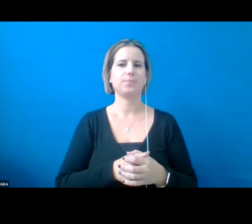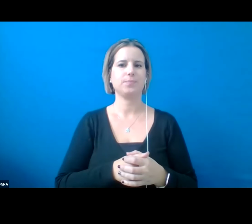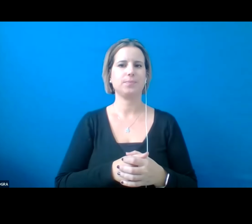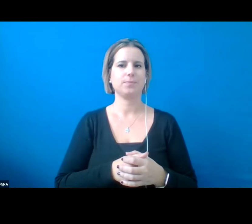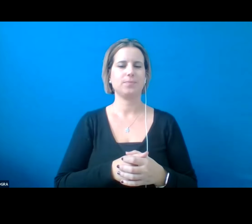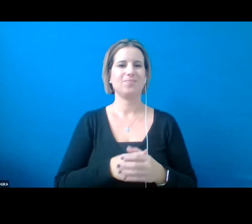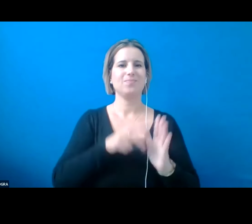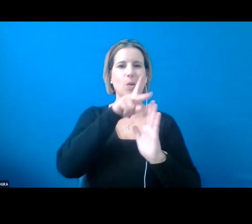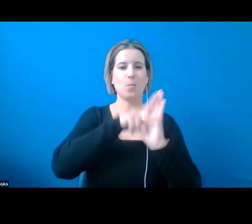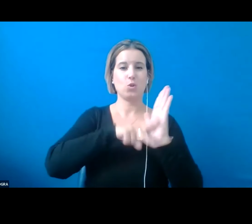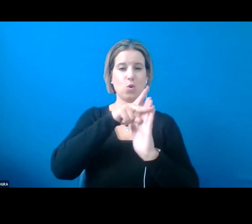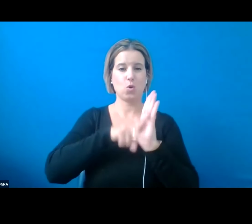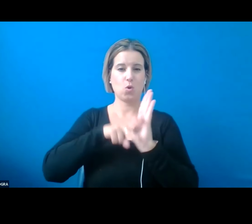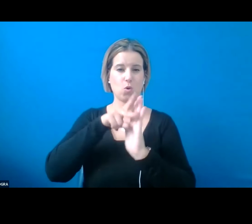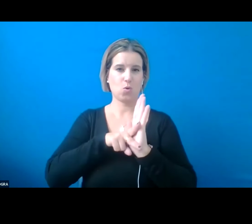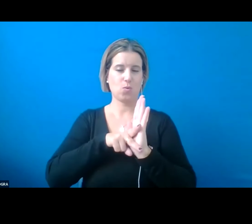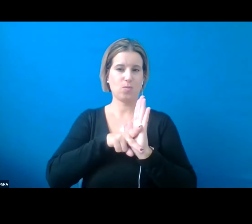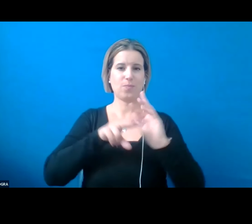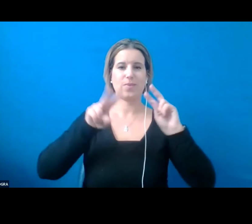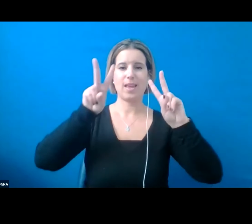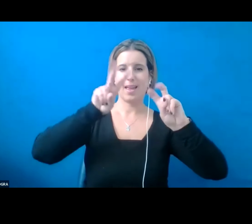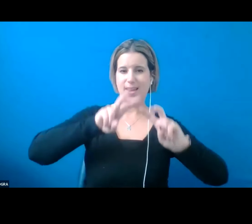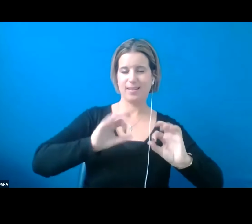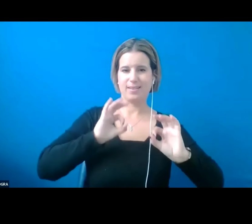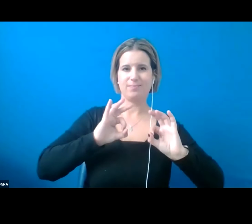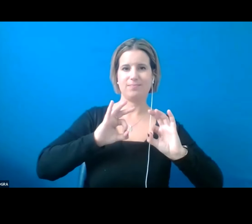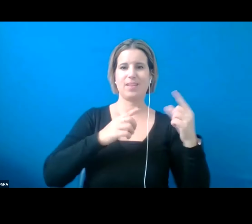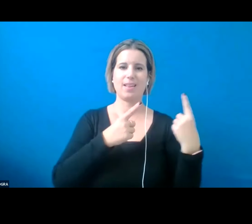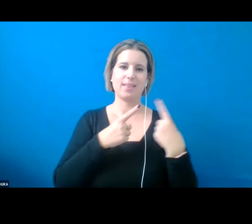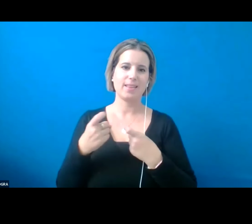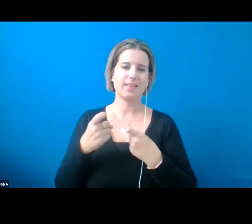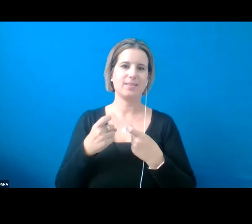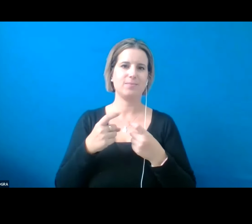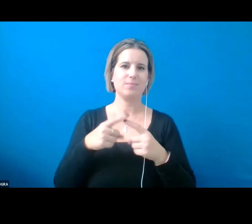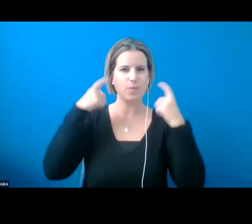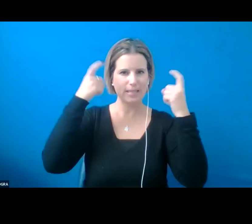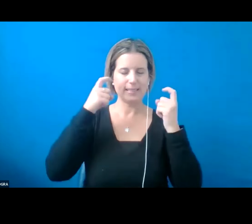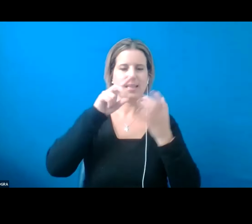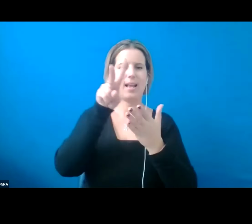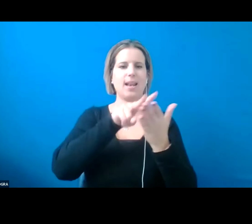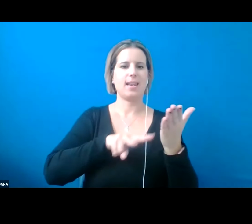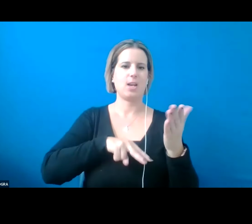protocolo en el análisis de las expectativas y de las necesidades voy a tratar de leerlo para no